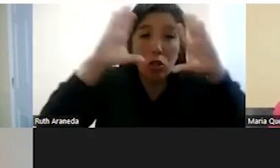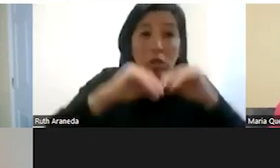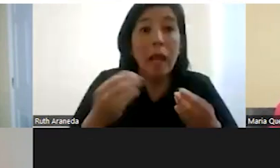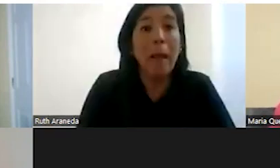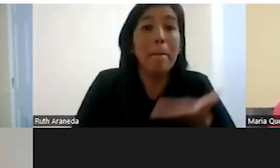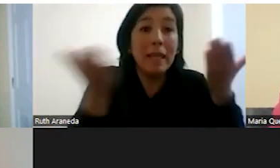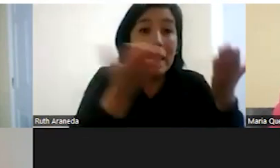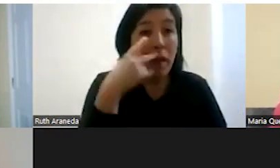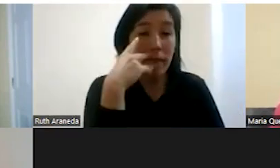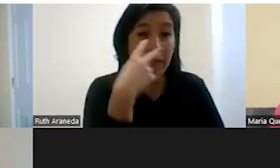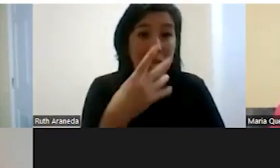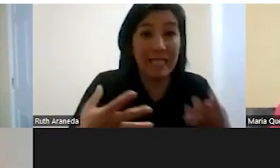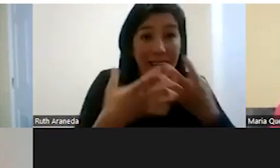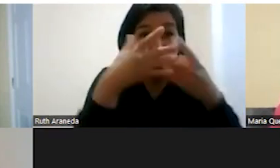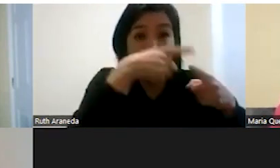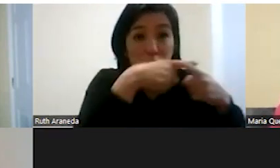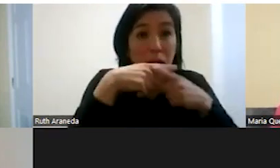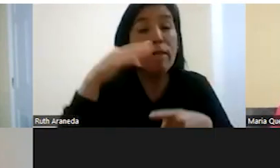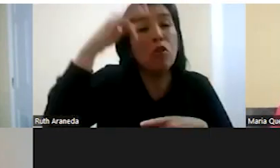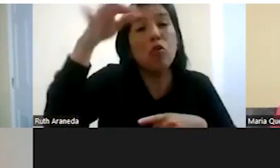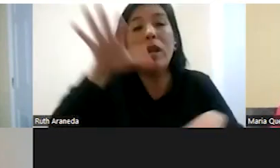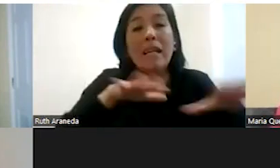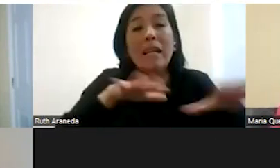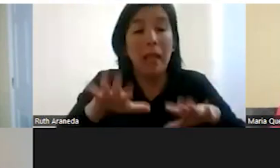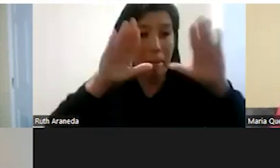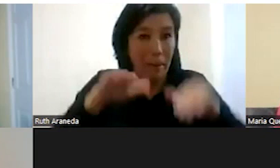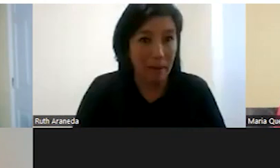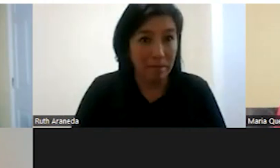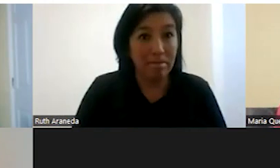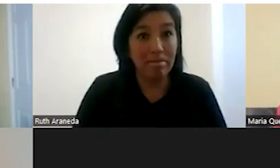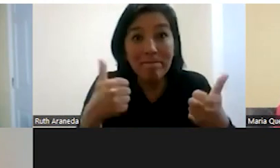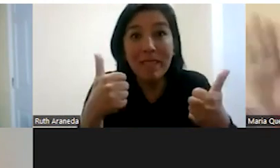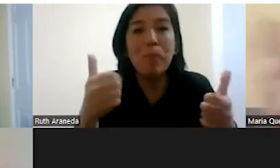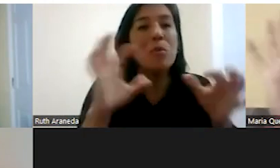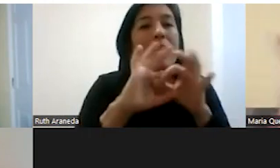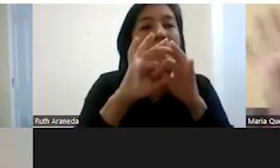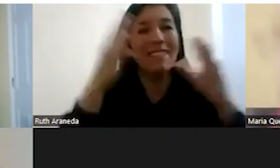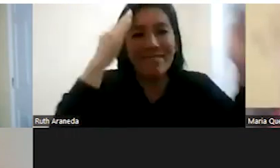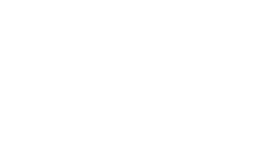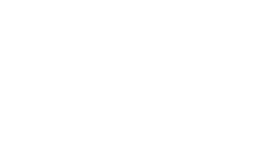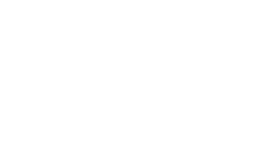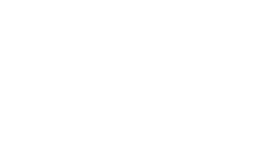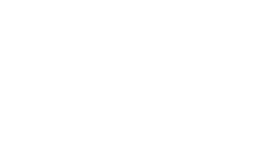seguirnos en nuestras redes sociales para futuras actividades como estas. Muchas gracias. Gracias. Chao a todos. Chao.